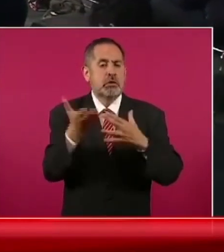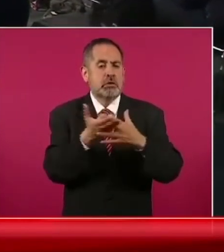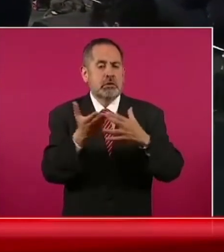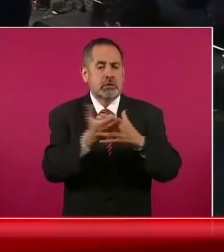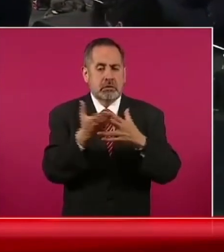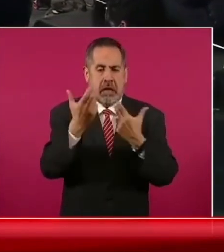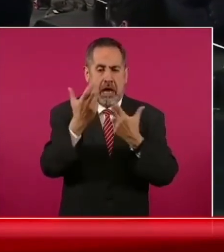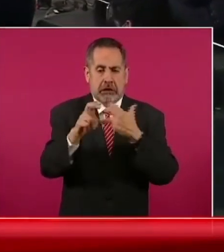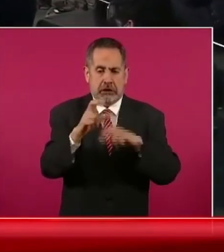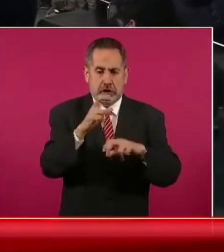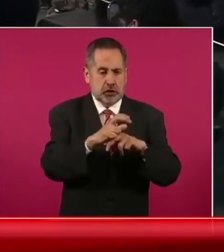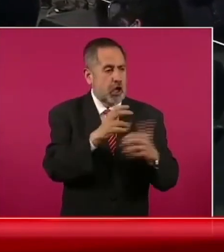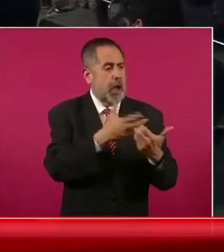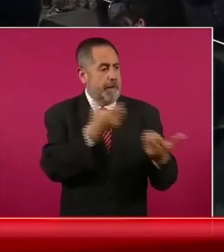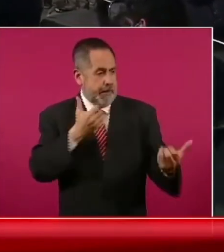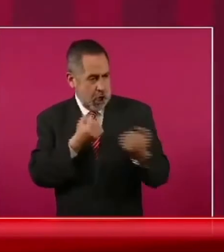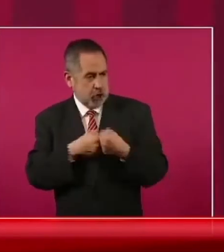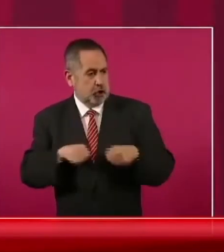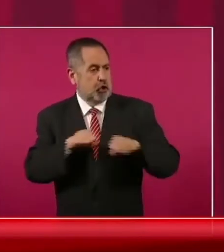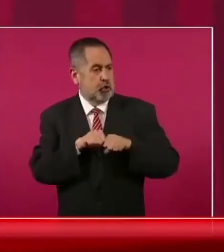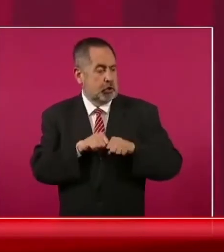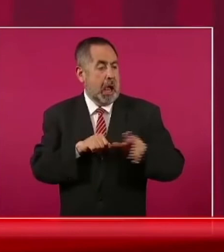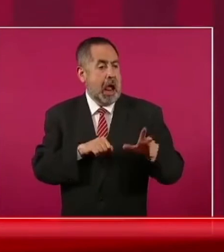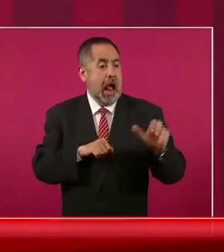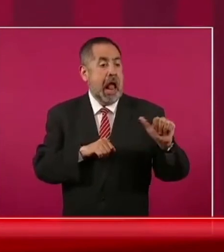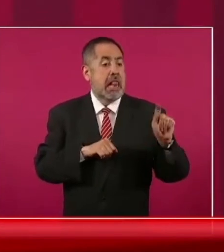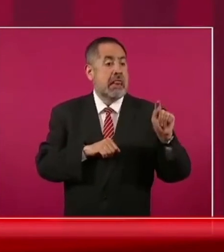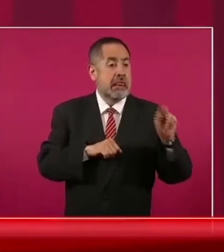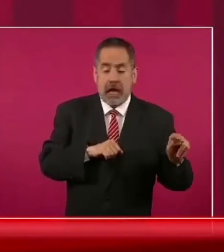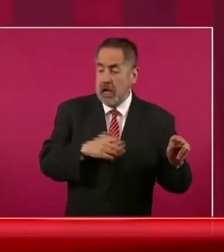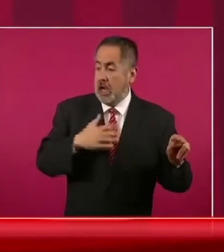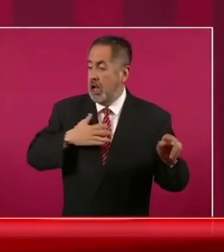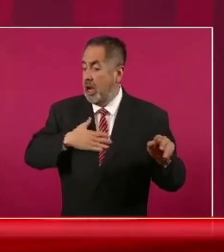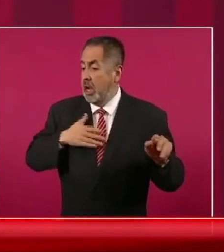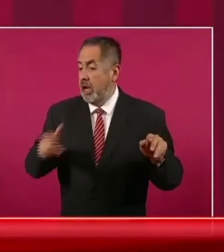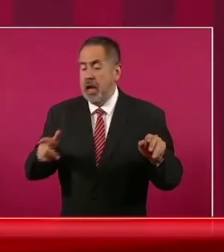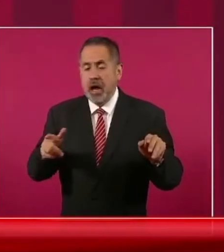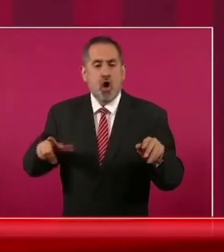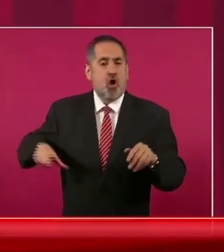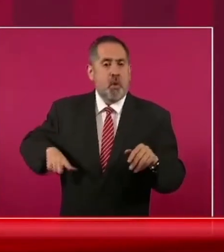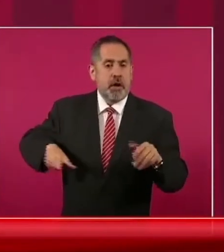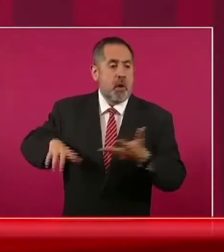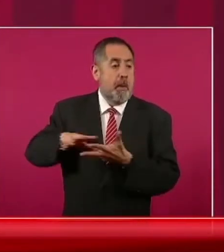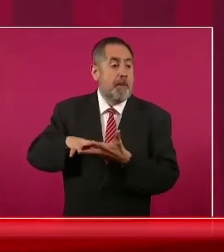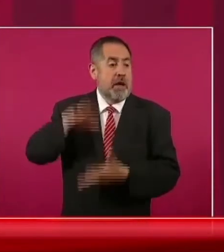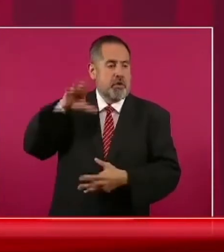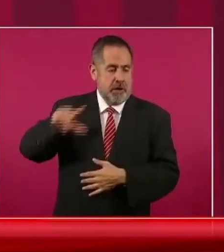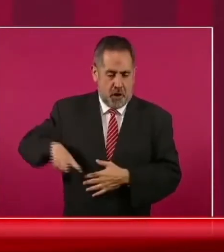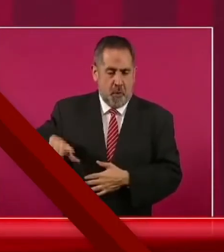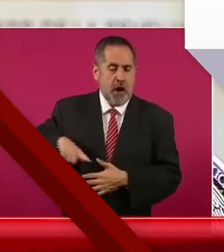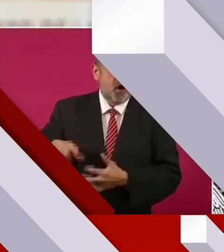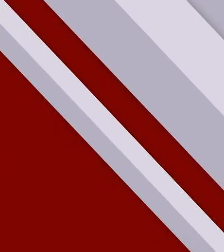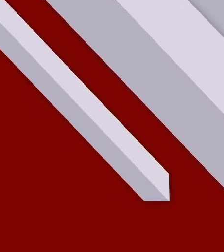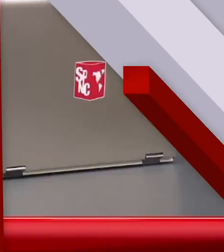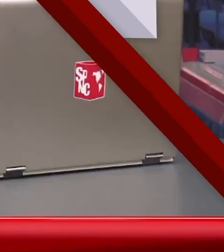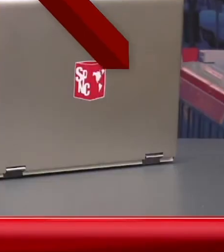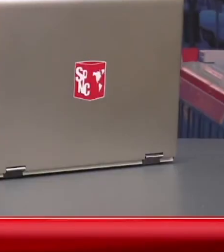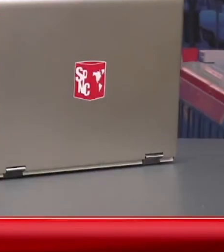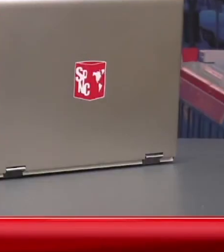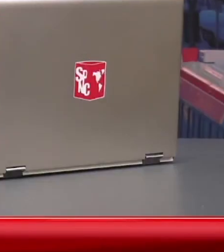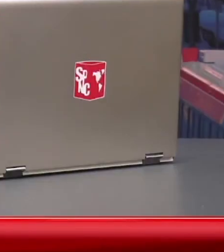ya es una empresa con participación mayoritaria del gobierno